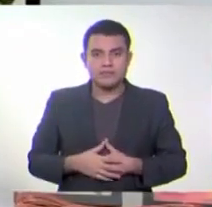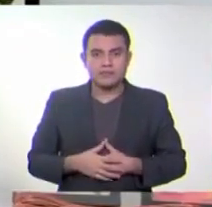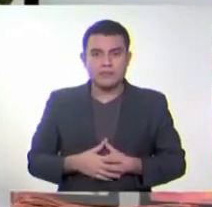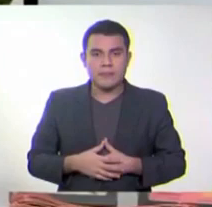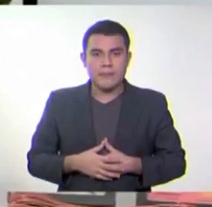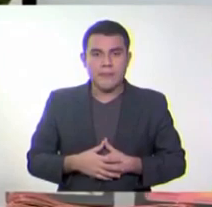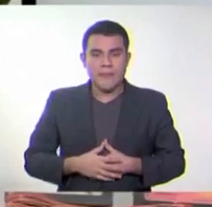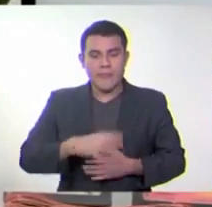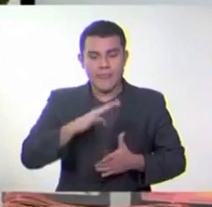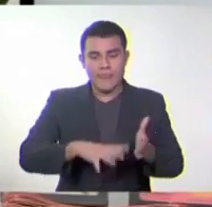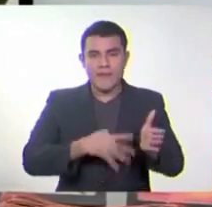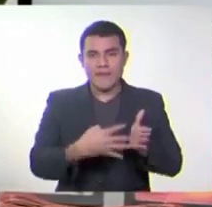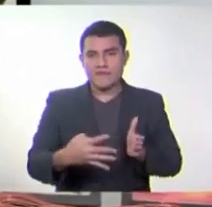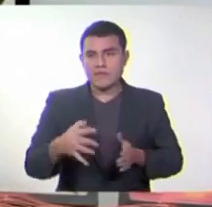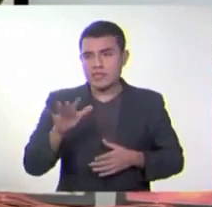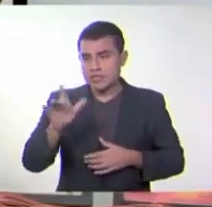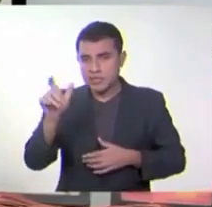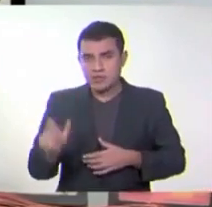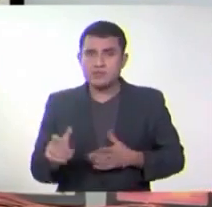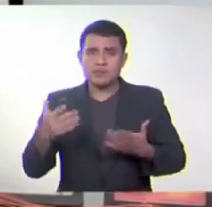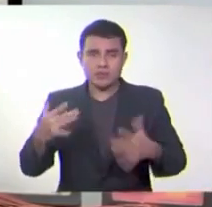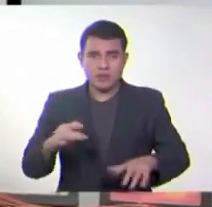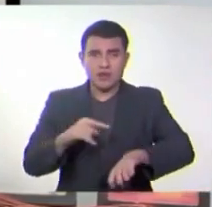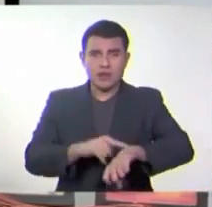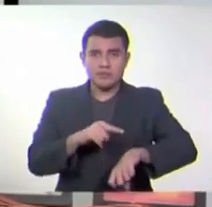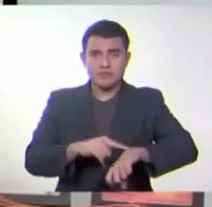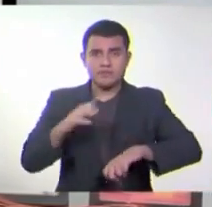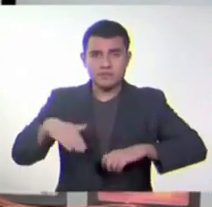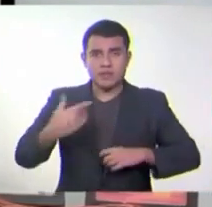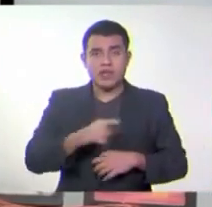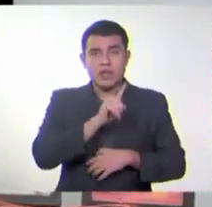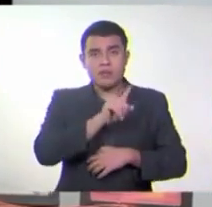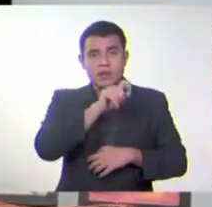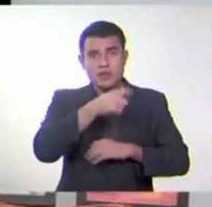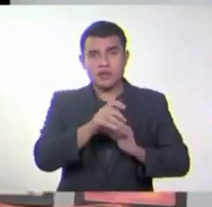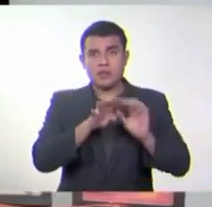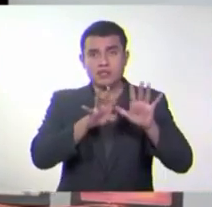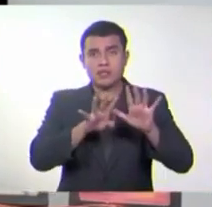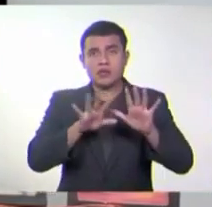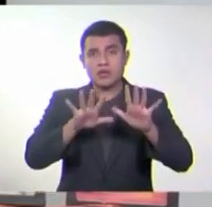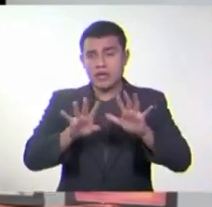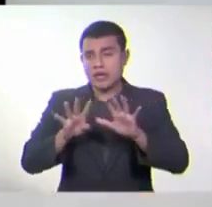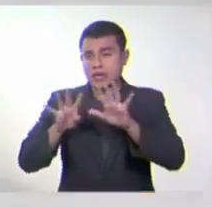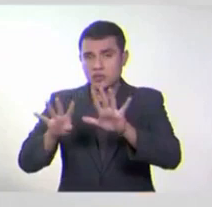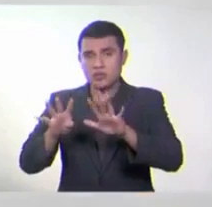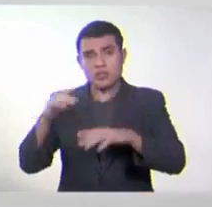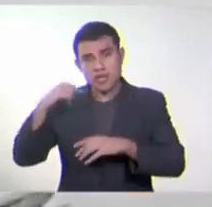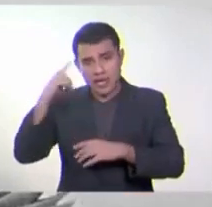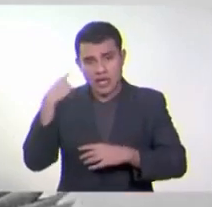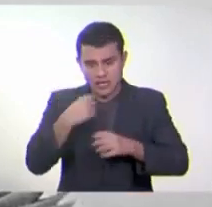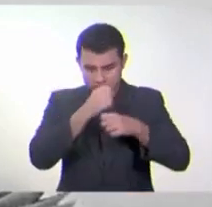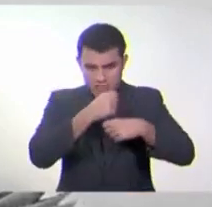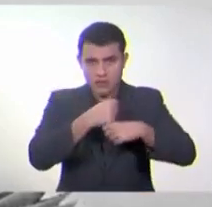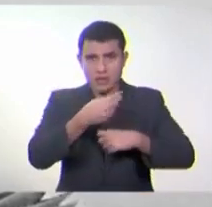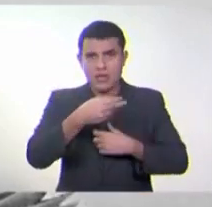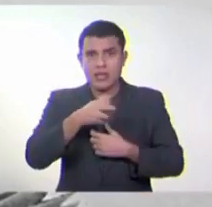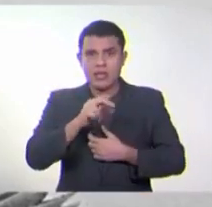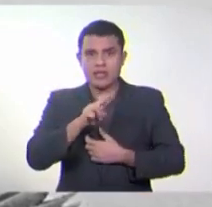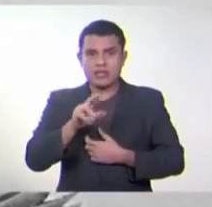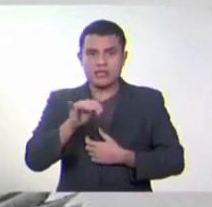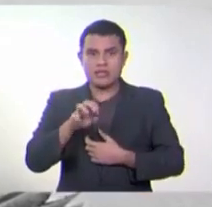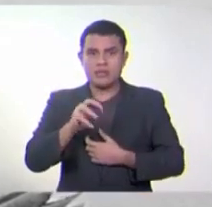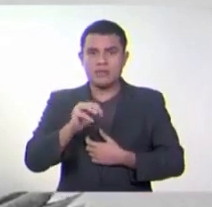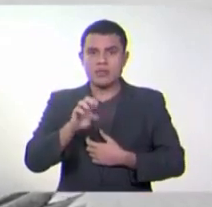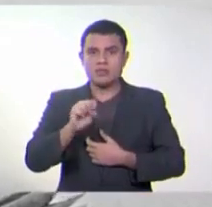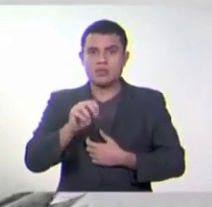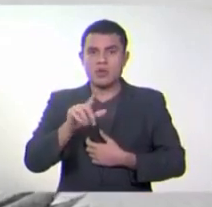Fue, pasado el tiempo, en 1914, el científico Henry Moseley, ya